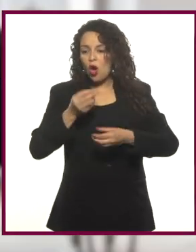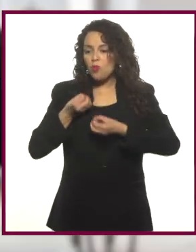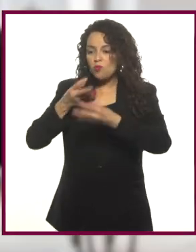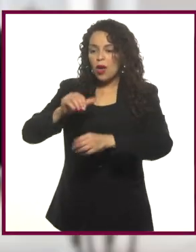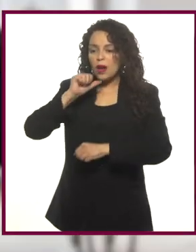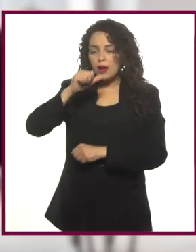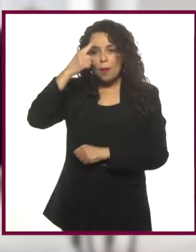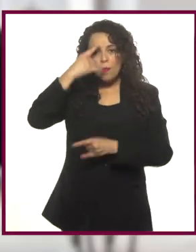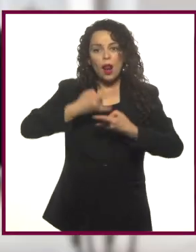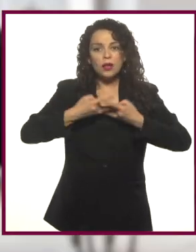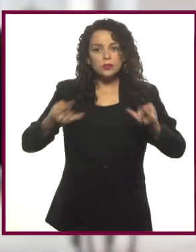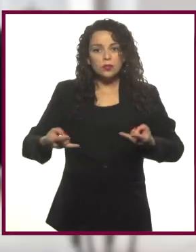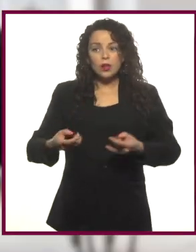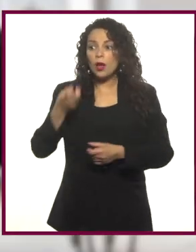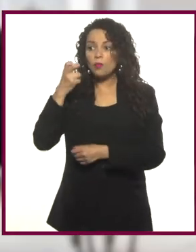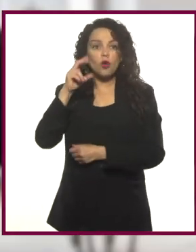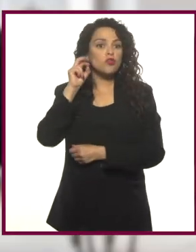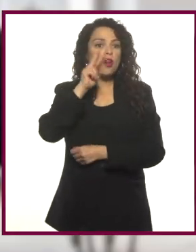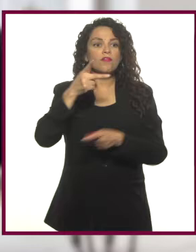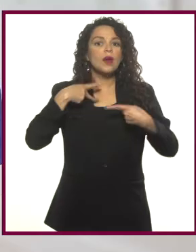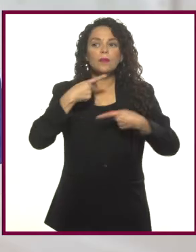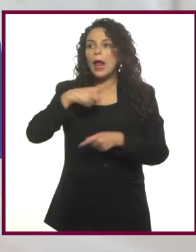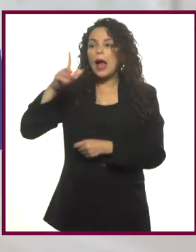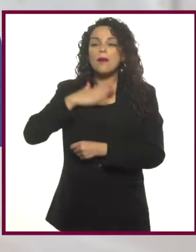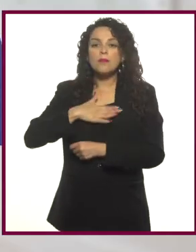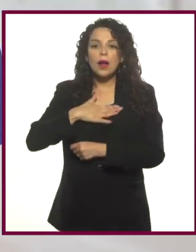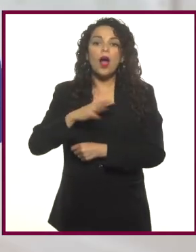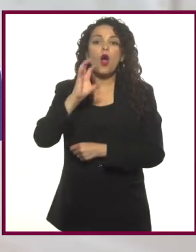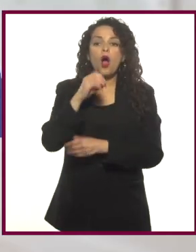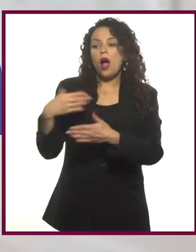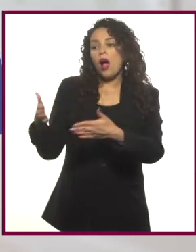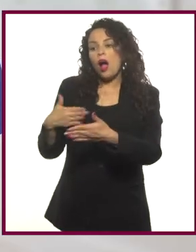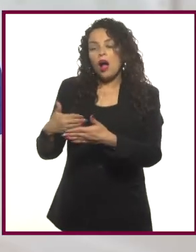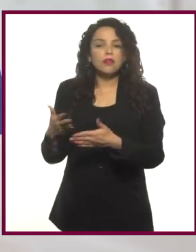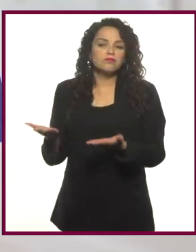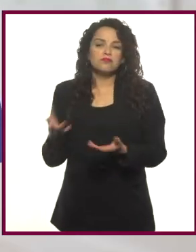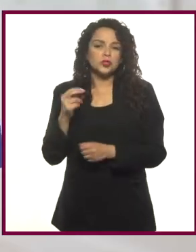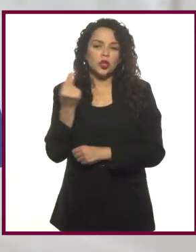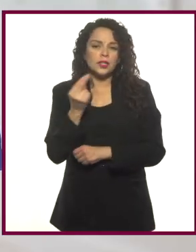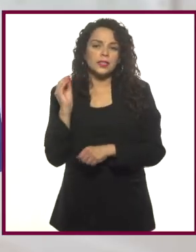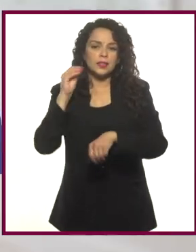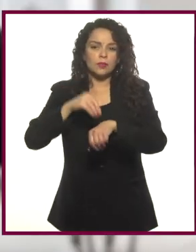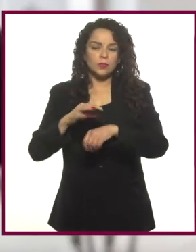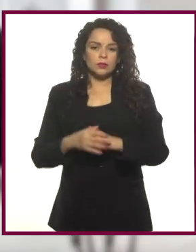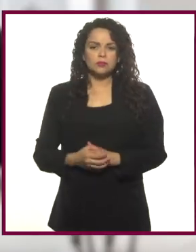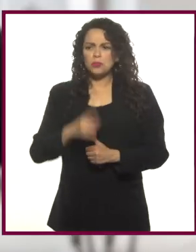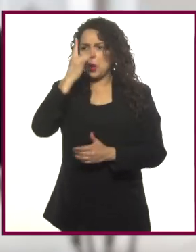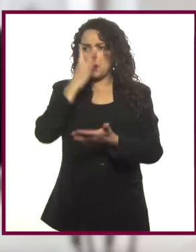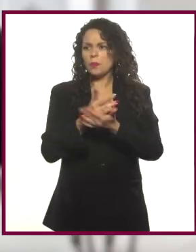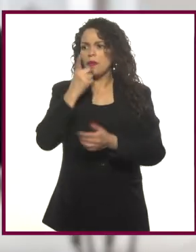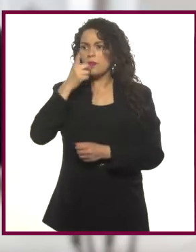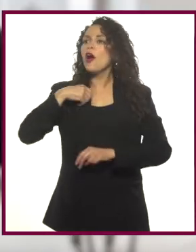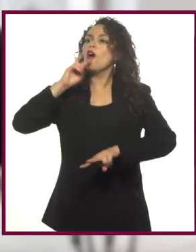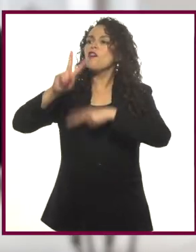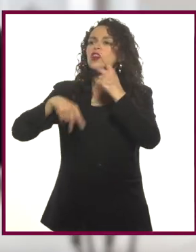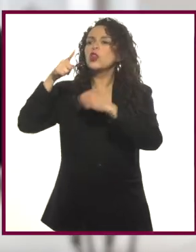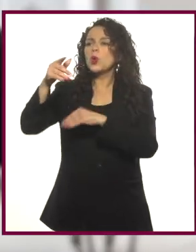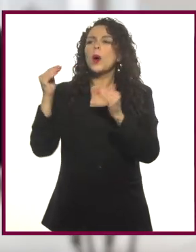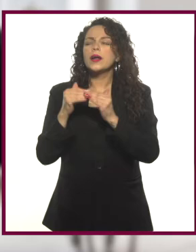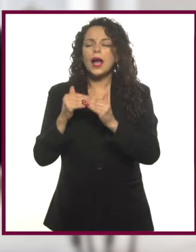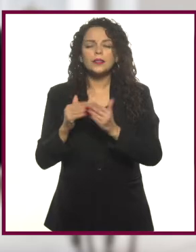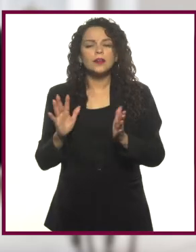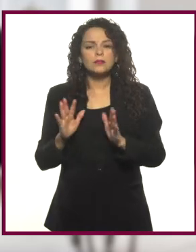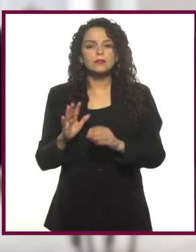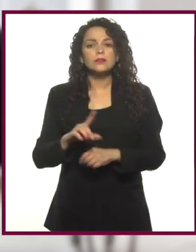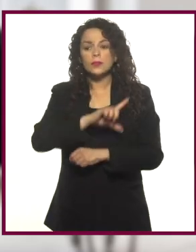Por eso casi nunca vemos a nadie ir al baño. O preparar comida. Simplemente alguien dice, voy a tu